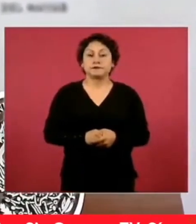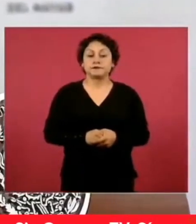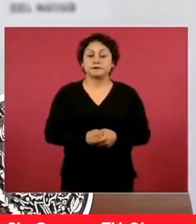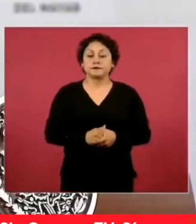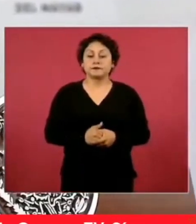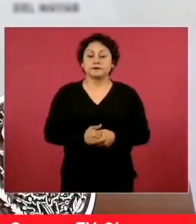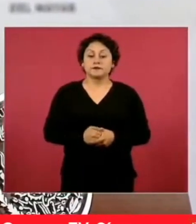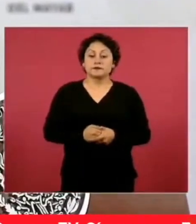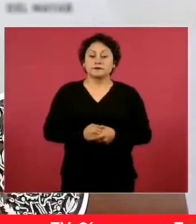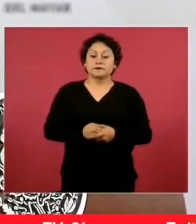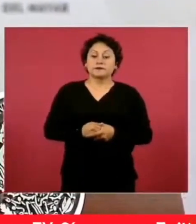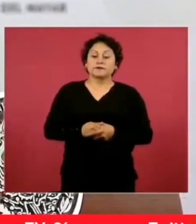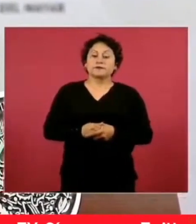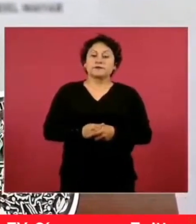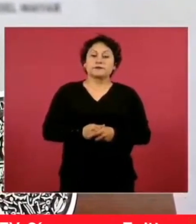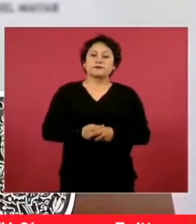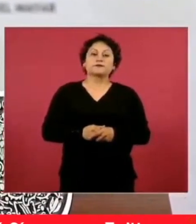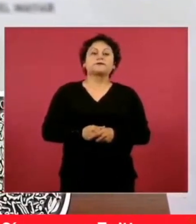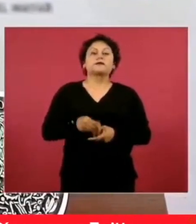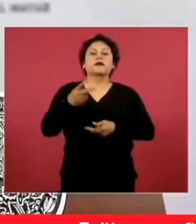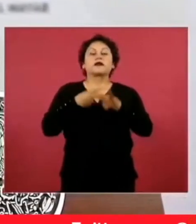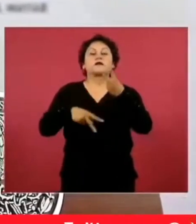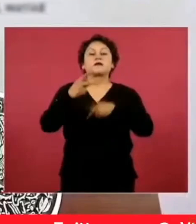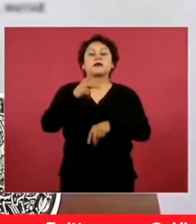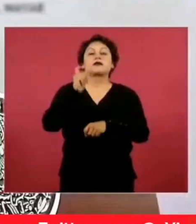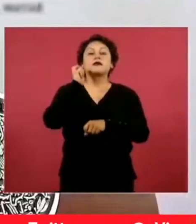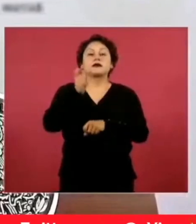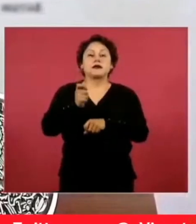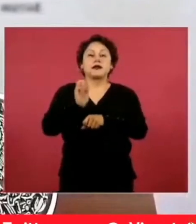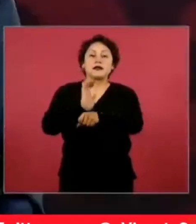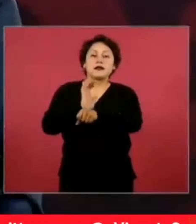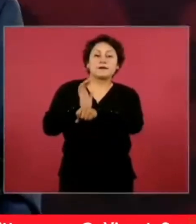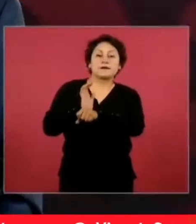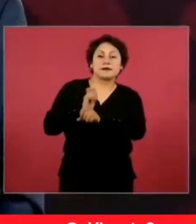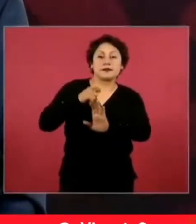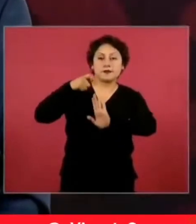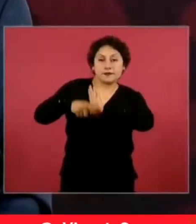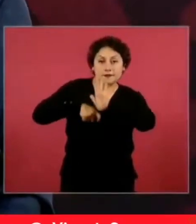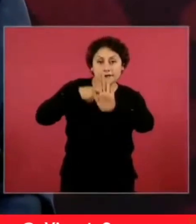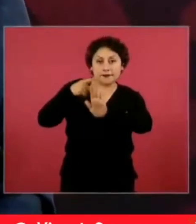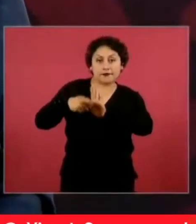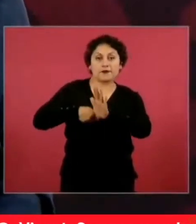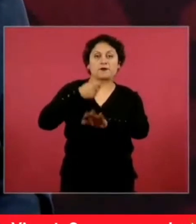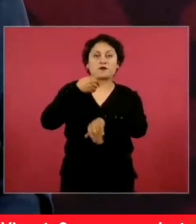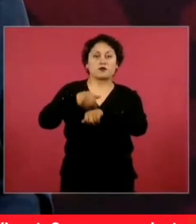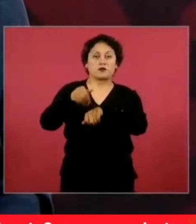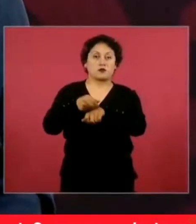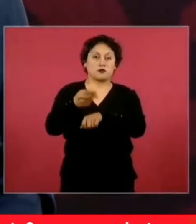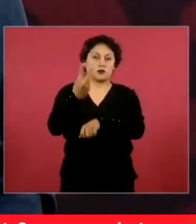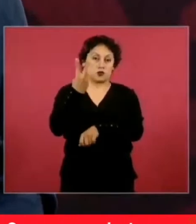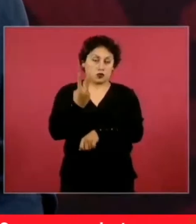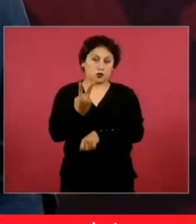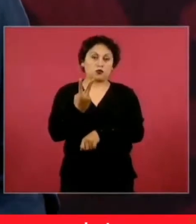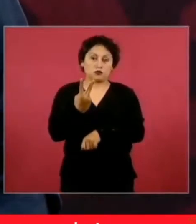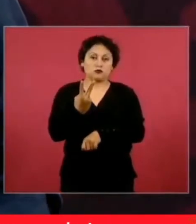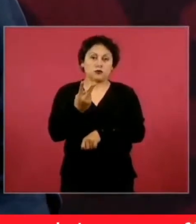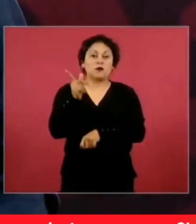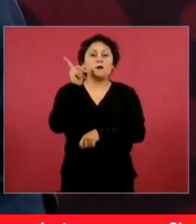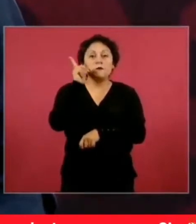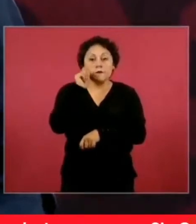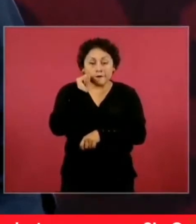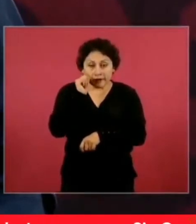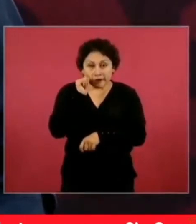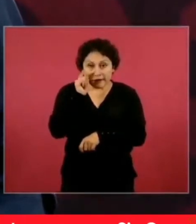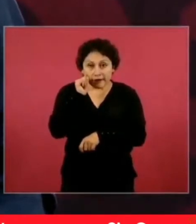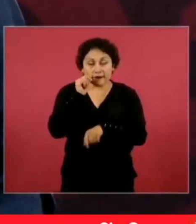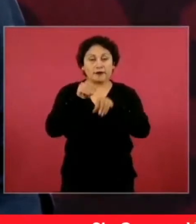El documental sobre el Tren Maya va a pasar mañana igual a las nueve de